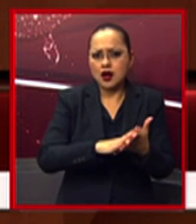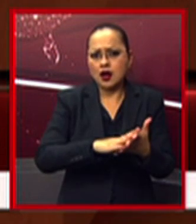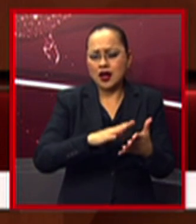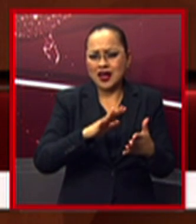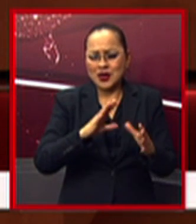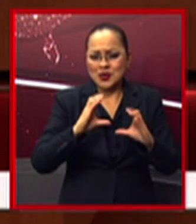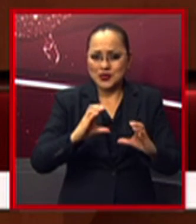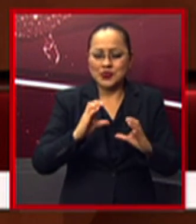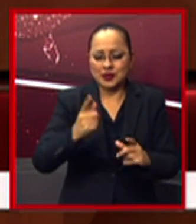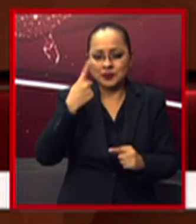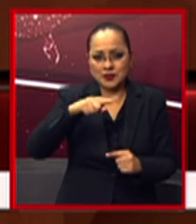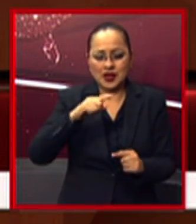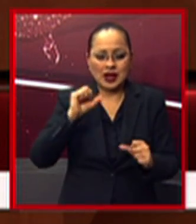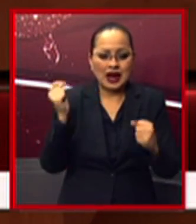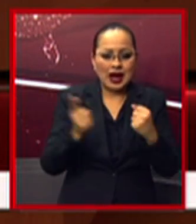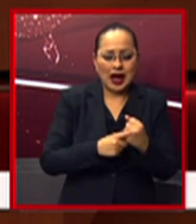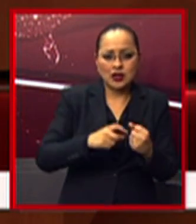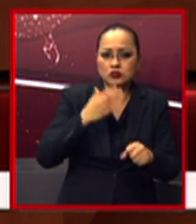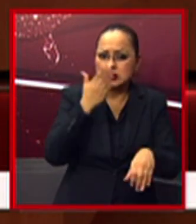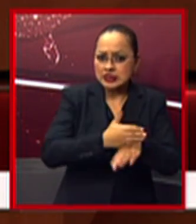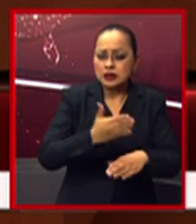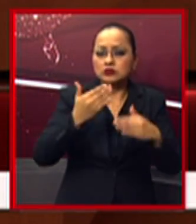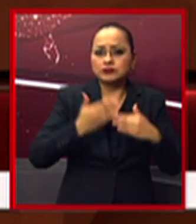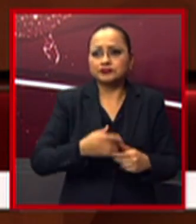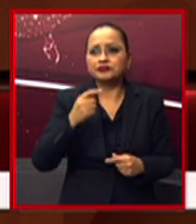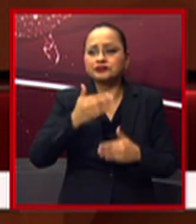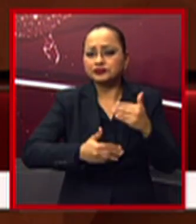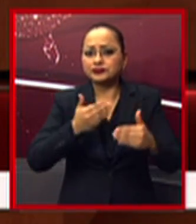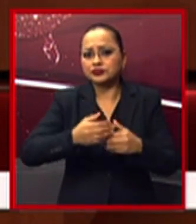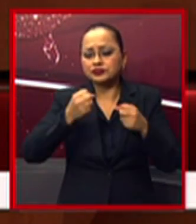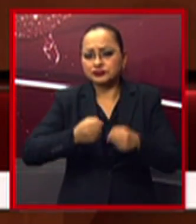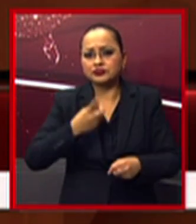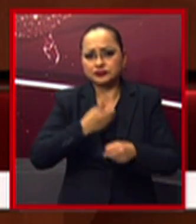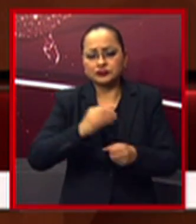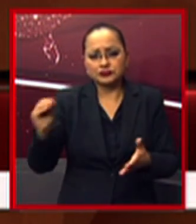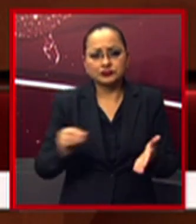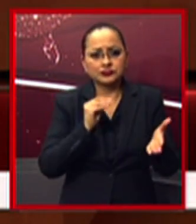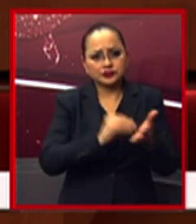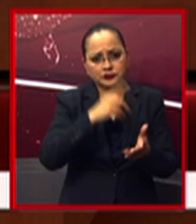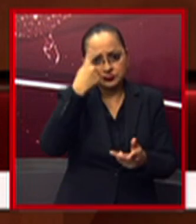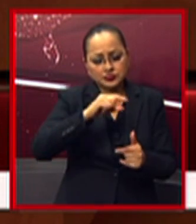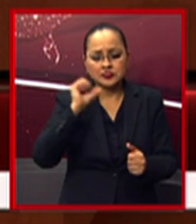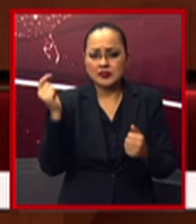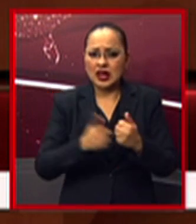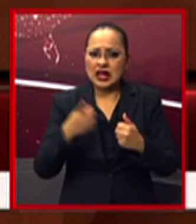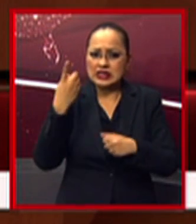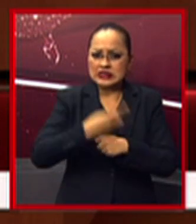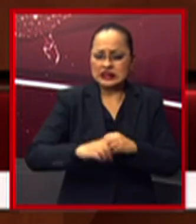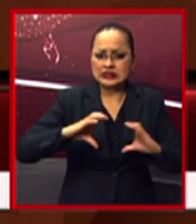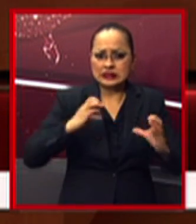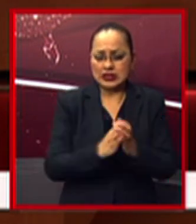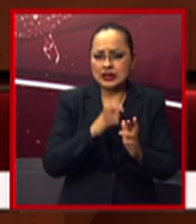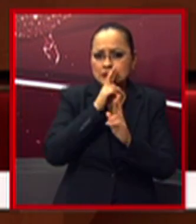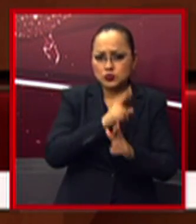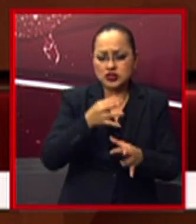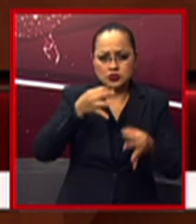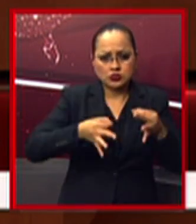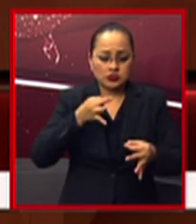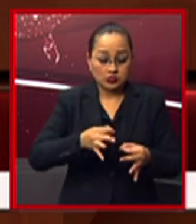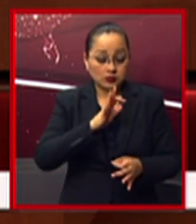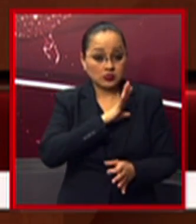prisión preventiva, por ejecución de penas y en las medidas de seguridad impuestas como consecuencia de una resolución